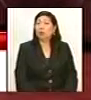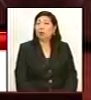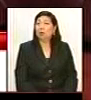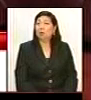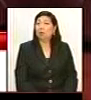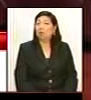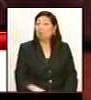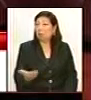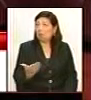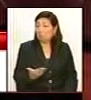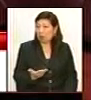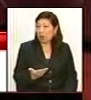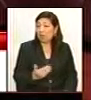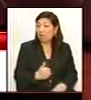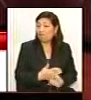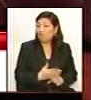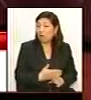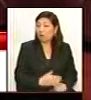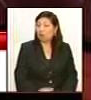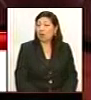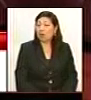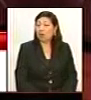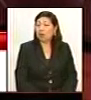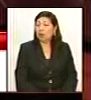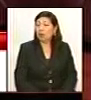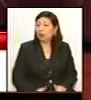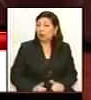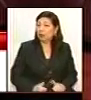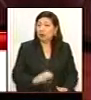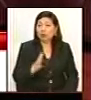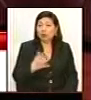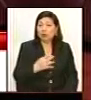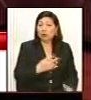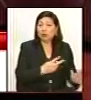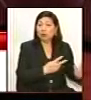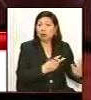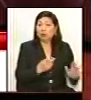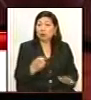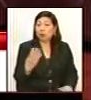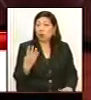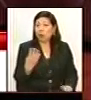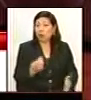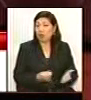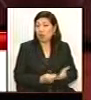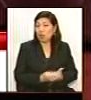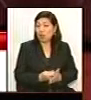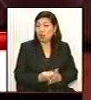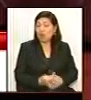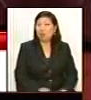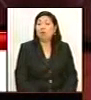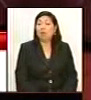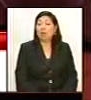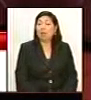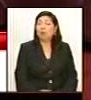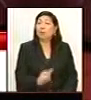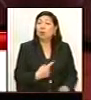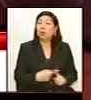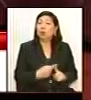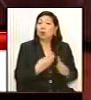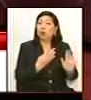adquirido bienes bajo la misma modalidad, habiéndose ejecutado 5.704 compras N, por la suma